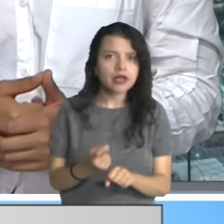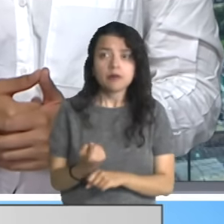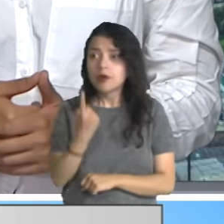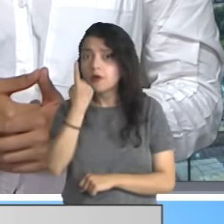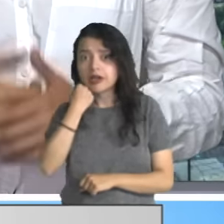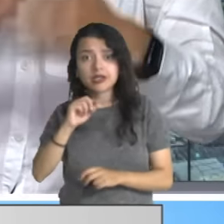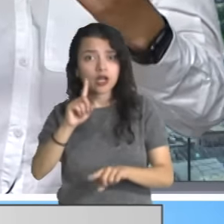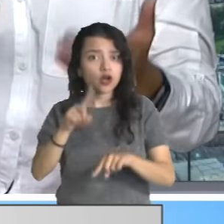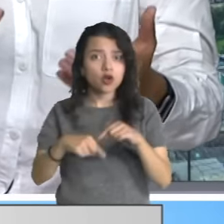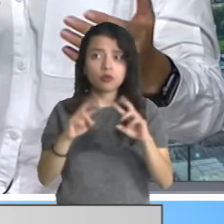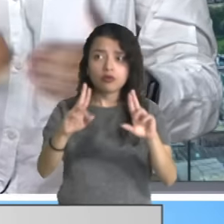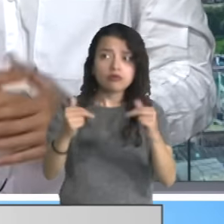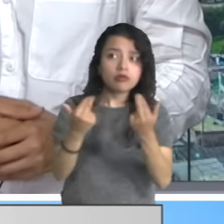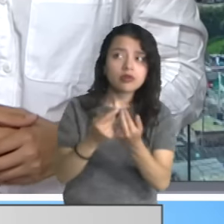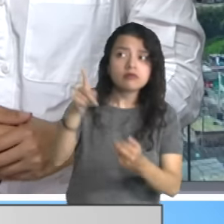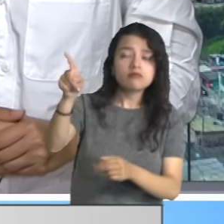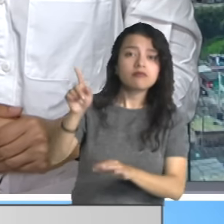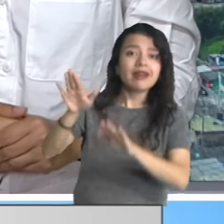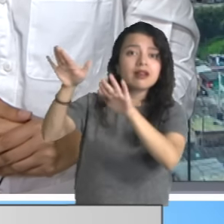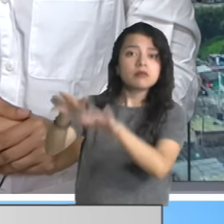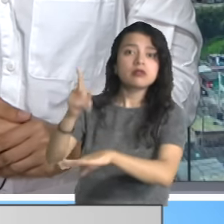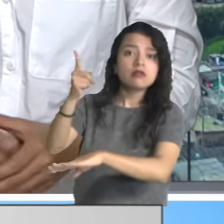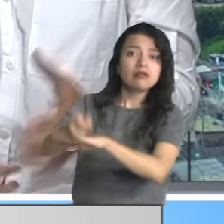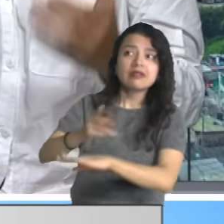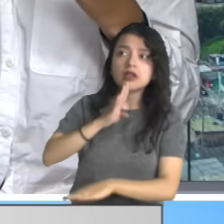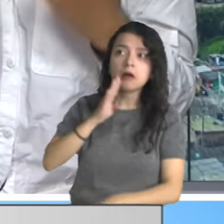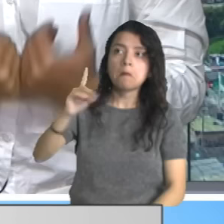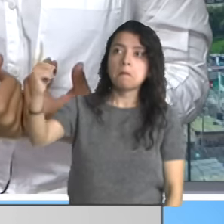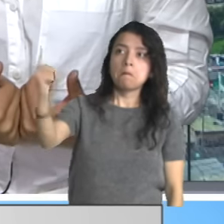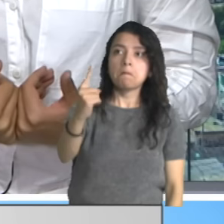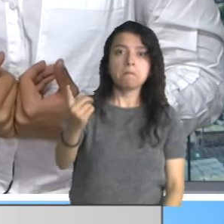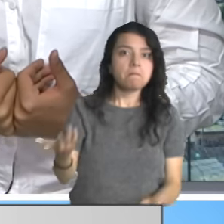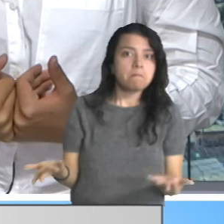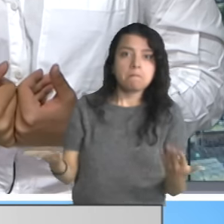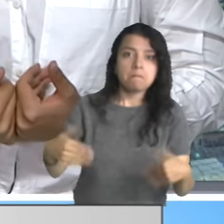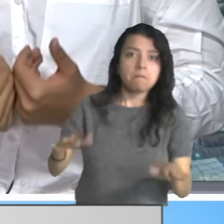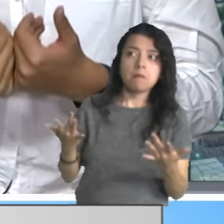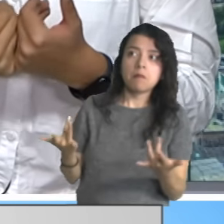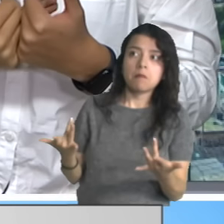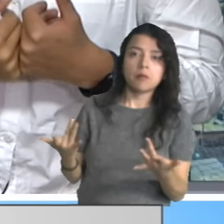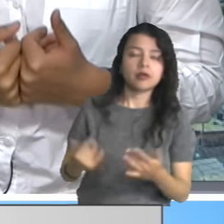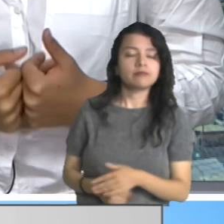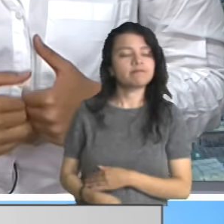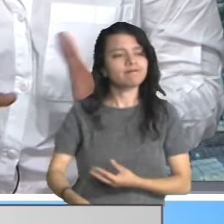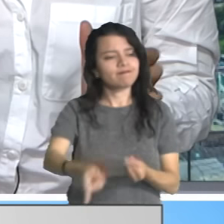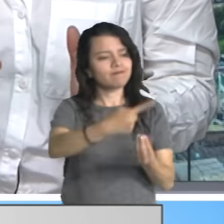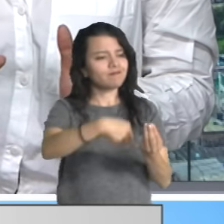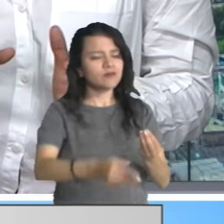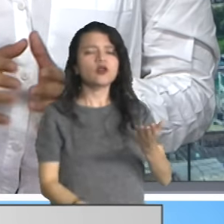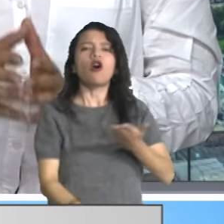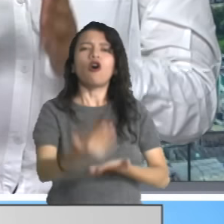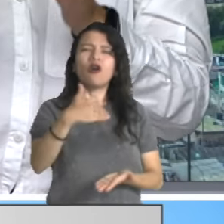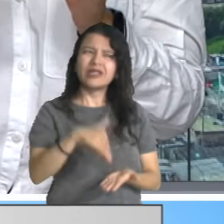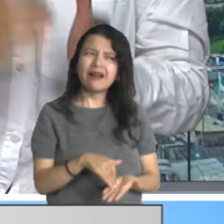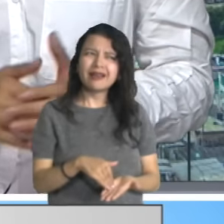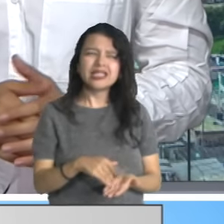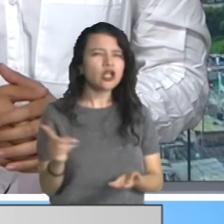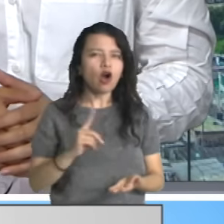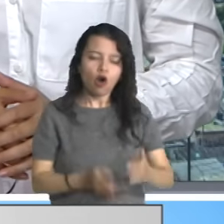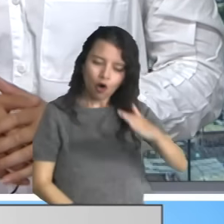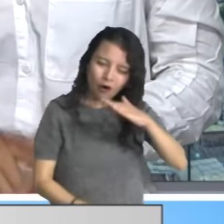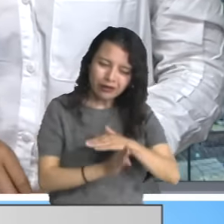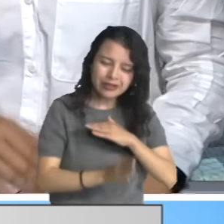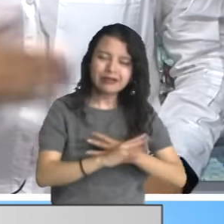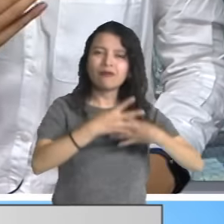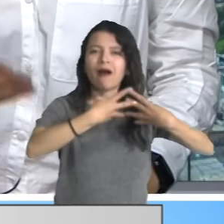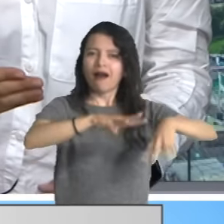reunirse con una persona que tome decisiones en el Ministerio de Trabajo, y por eso deciden, más que retomar la huelga, mantenerla,